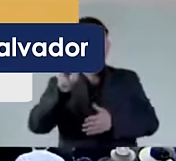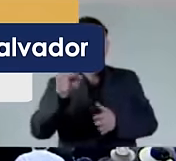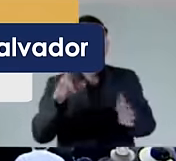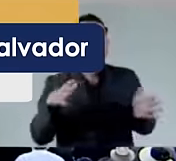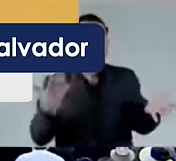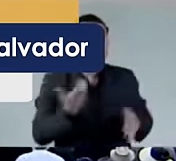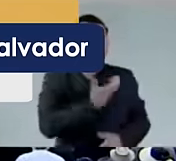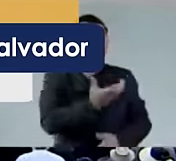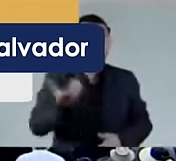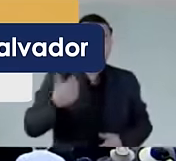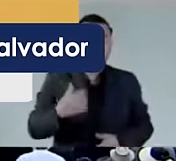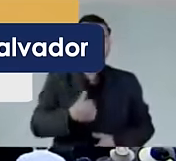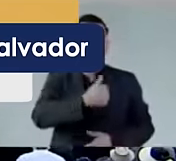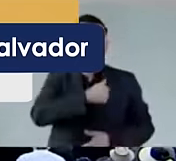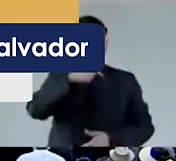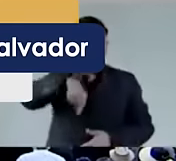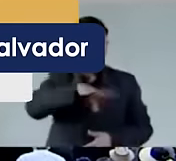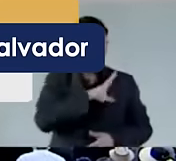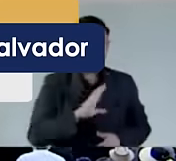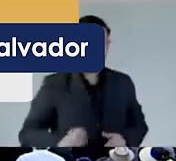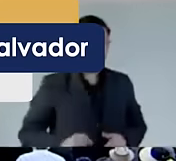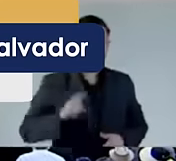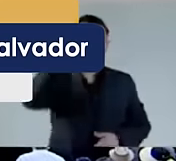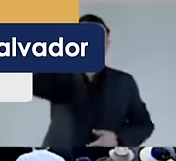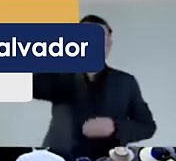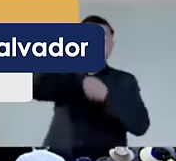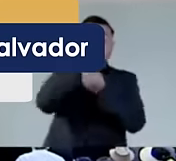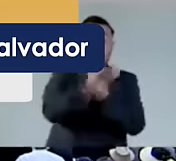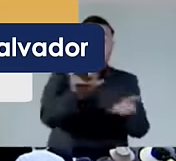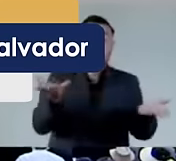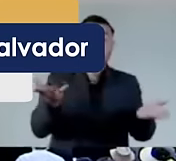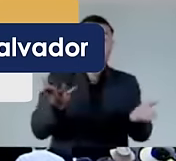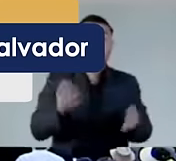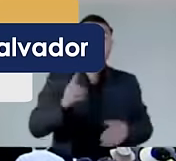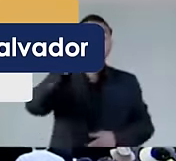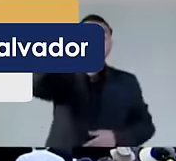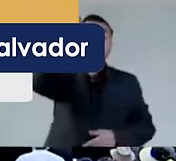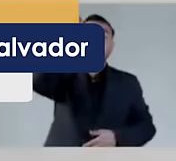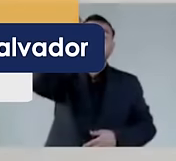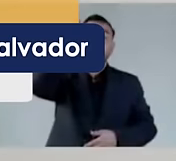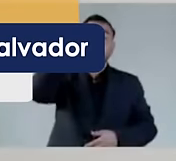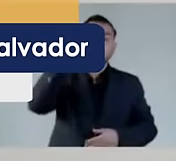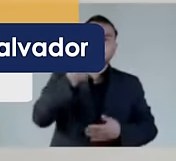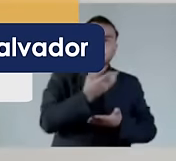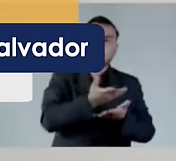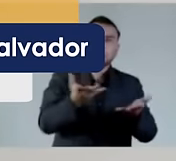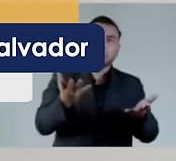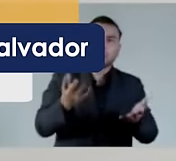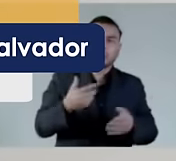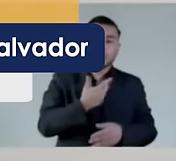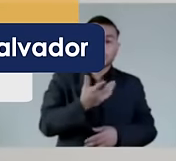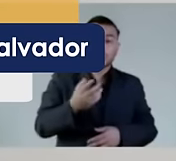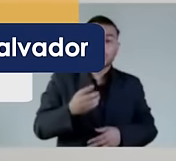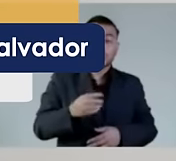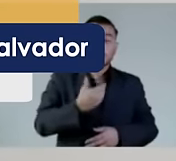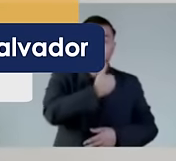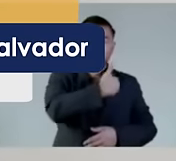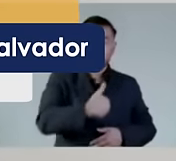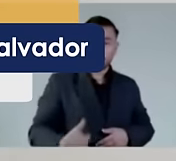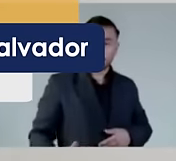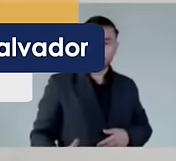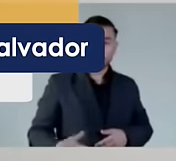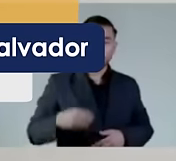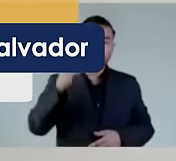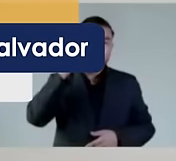todos los que sean responsables de esta nación tengan la bendición de dios dios eterno consagramos y bendecimos a nagy bukele